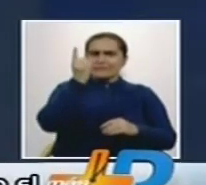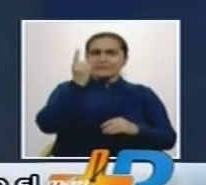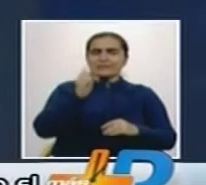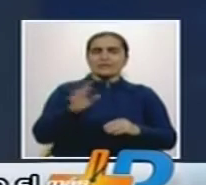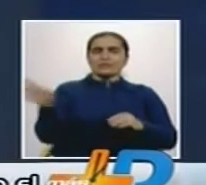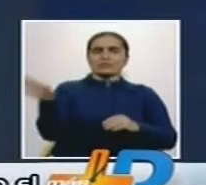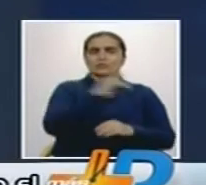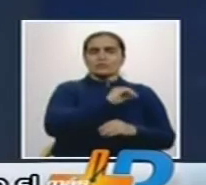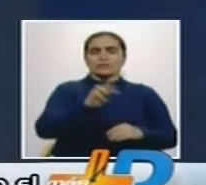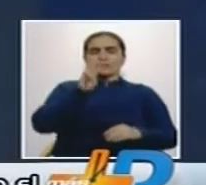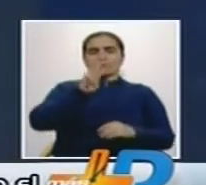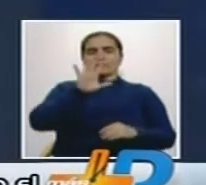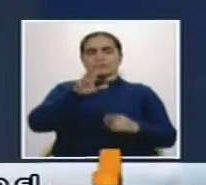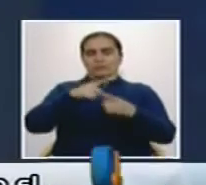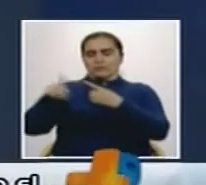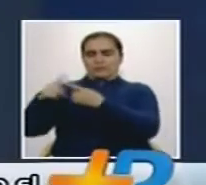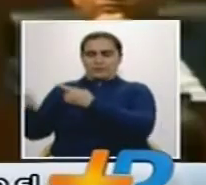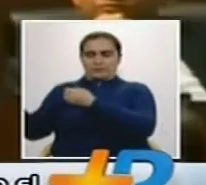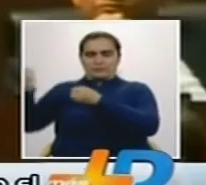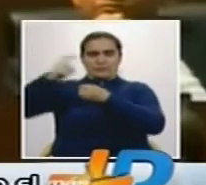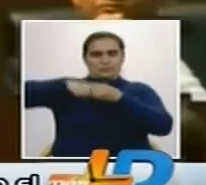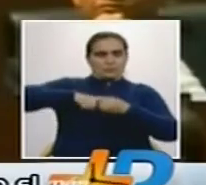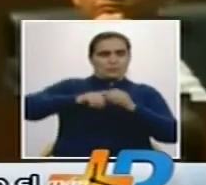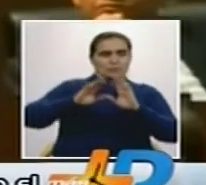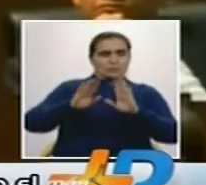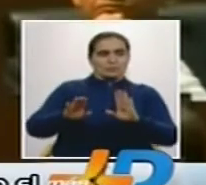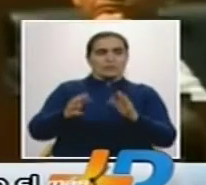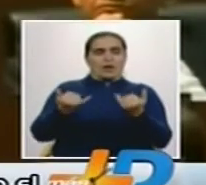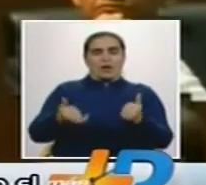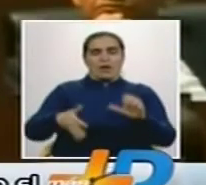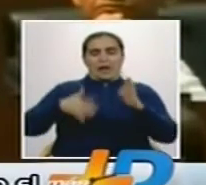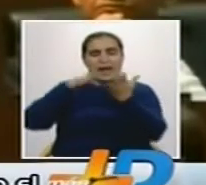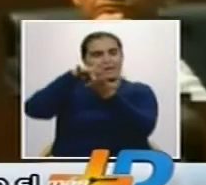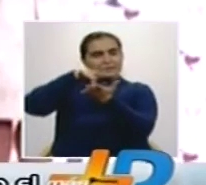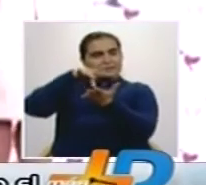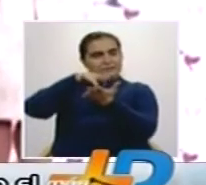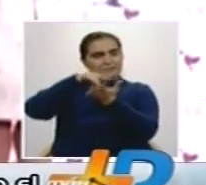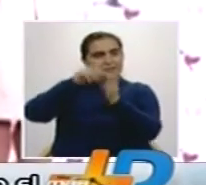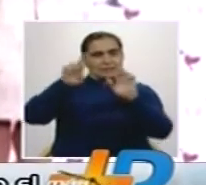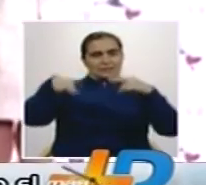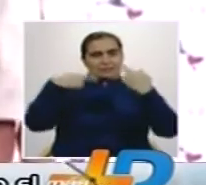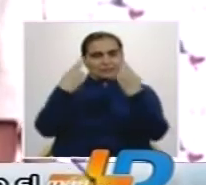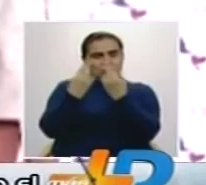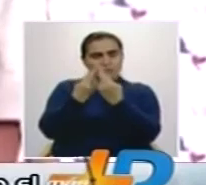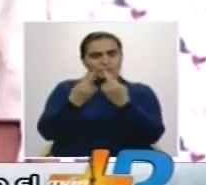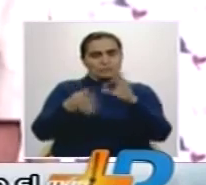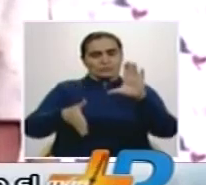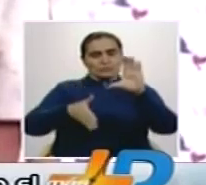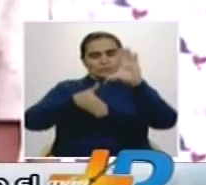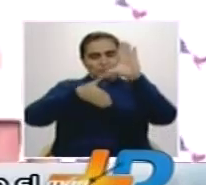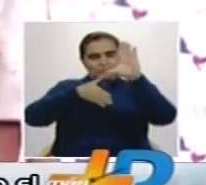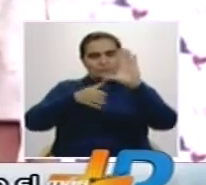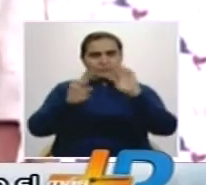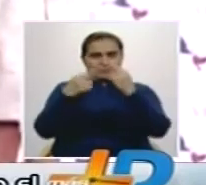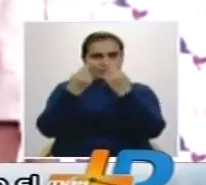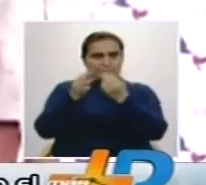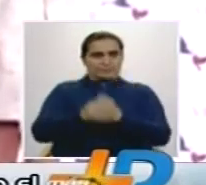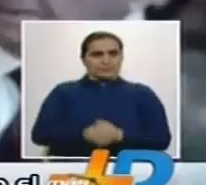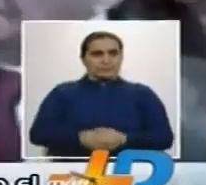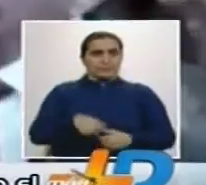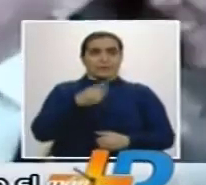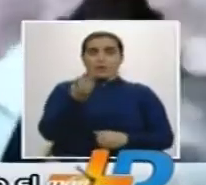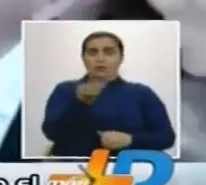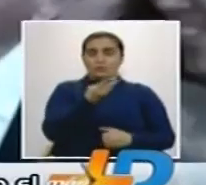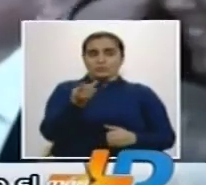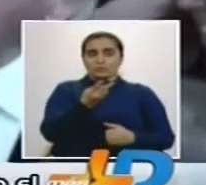35 Estados miembros están participando en la Cumbre de las Américas. Uno de los principales desafíos que tienen ambos países de